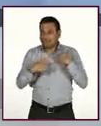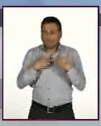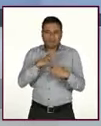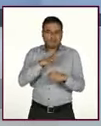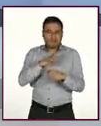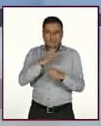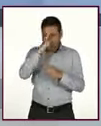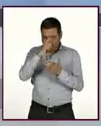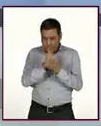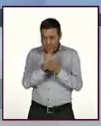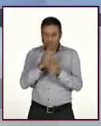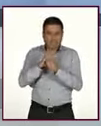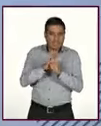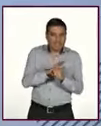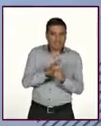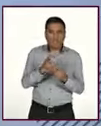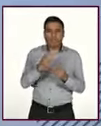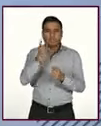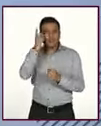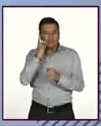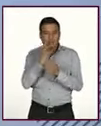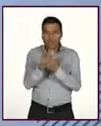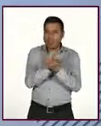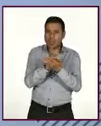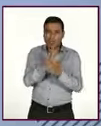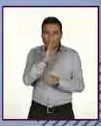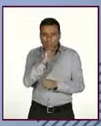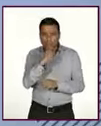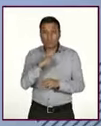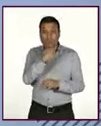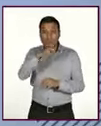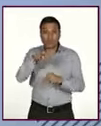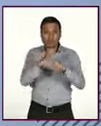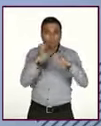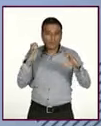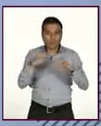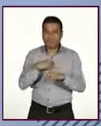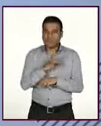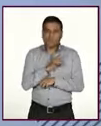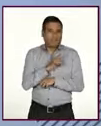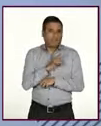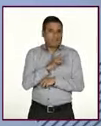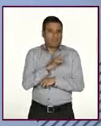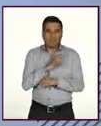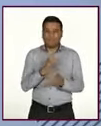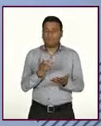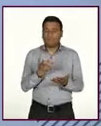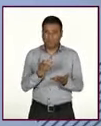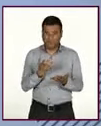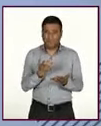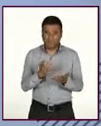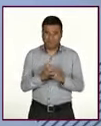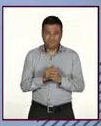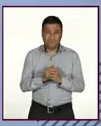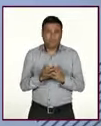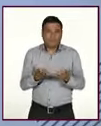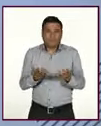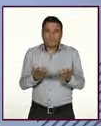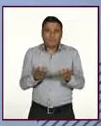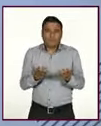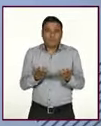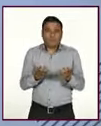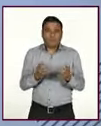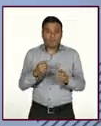postraumático, no pueden dormir, tienen ansiedad, les da miedo subirse al camión, ¿no? Y son cosas que estructuralmente ellos no es que